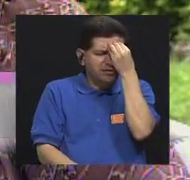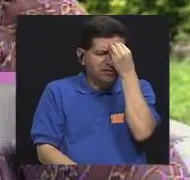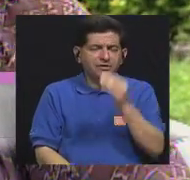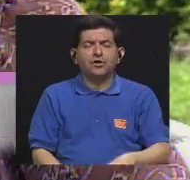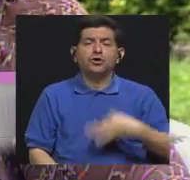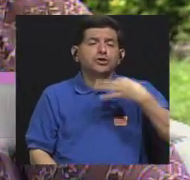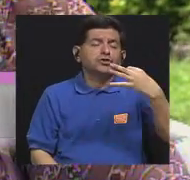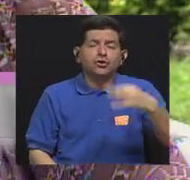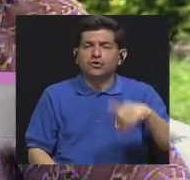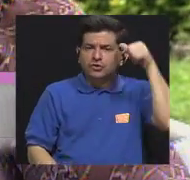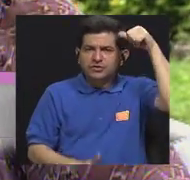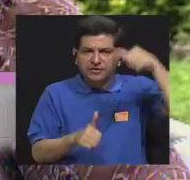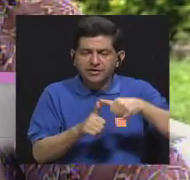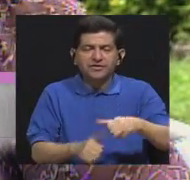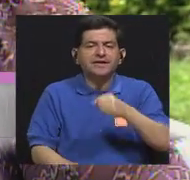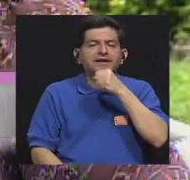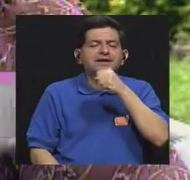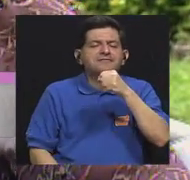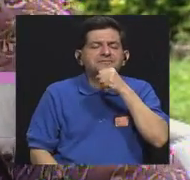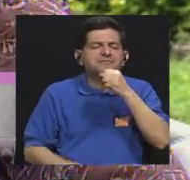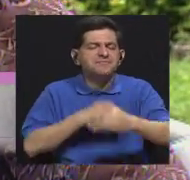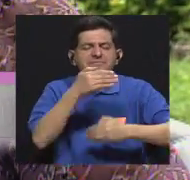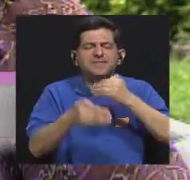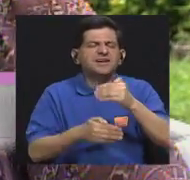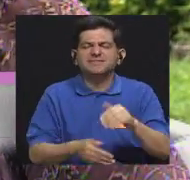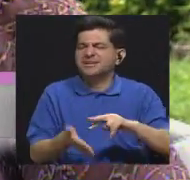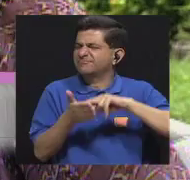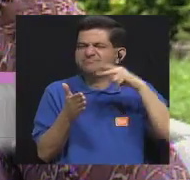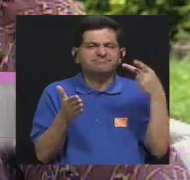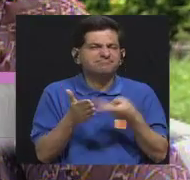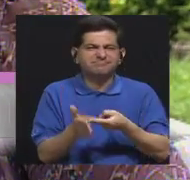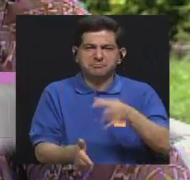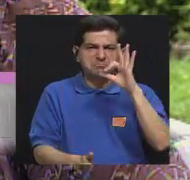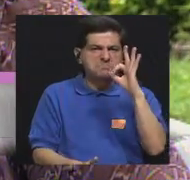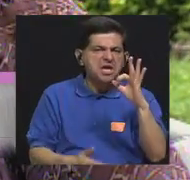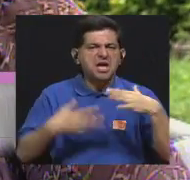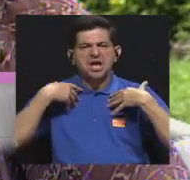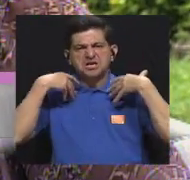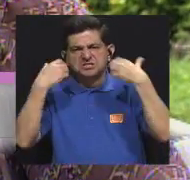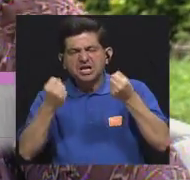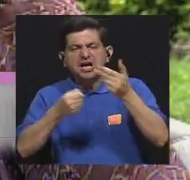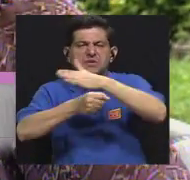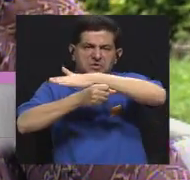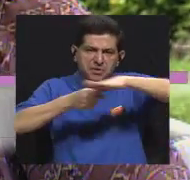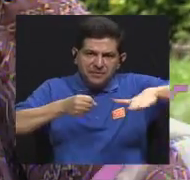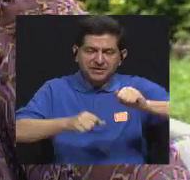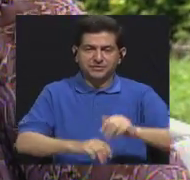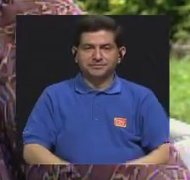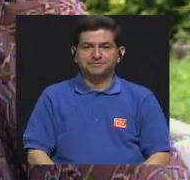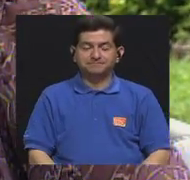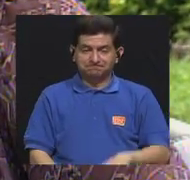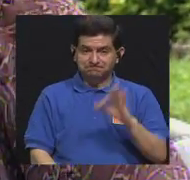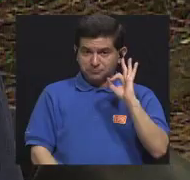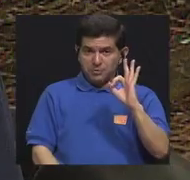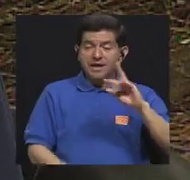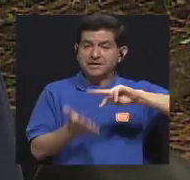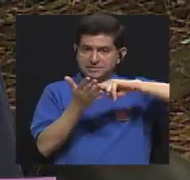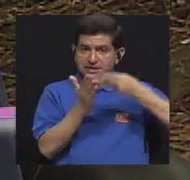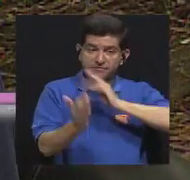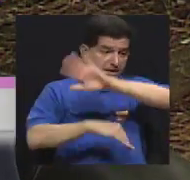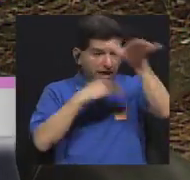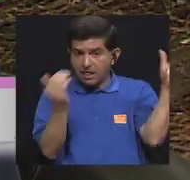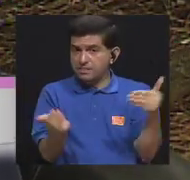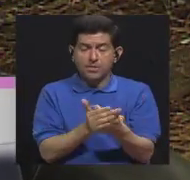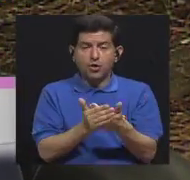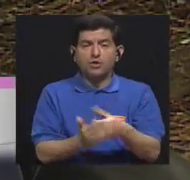tenerlo siempre en nuestro diario vivir, el envejecer. ¿Qué significa envejecer bien, sanamente, plenamente? Ok,